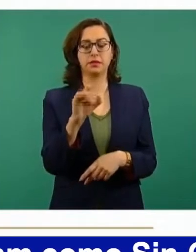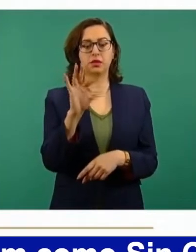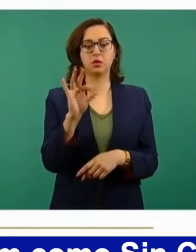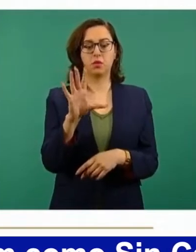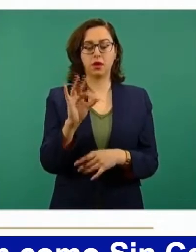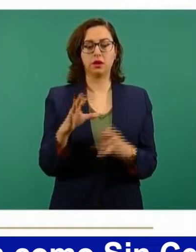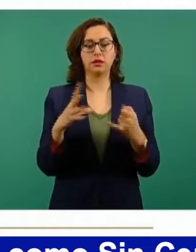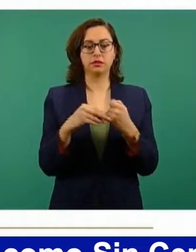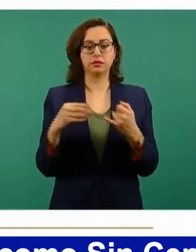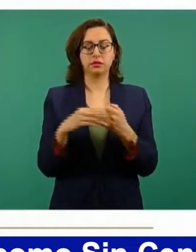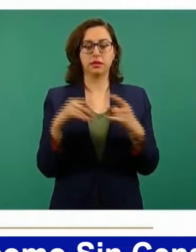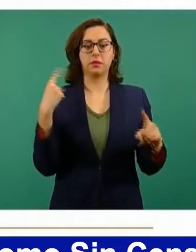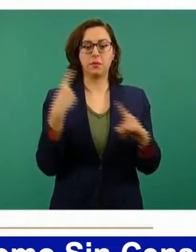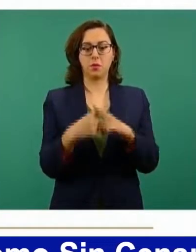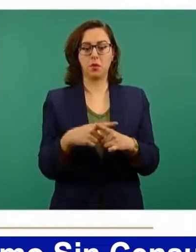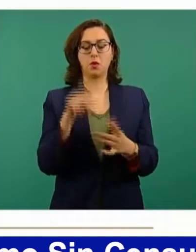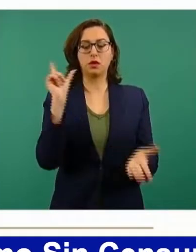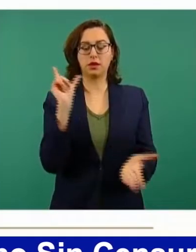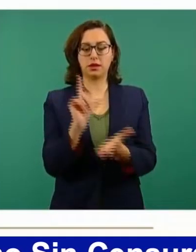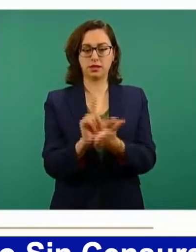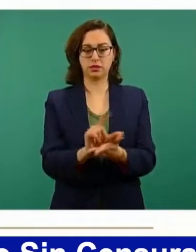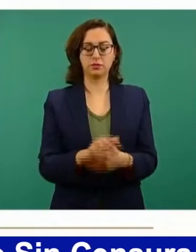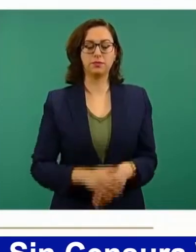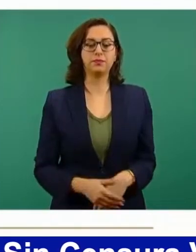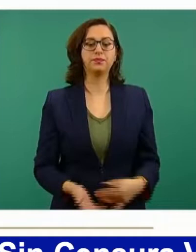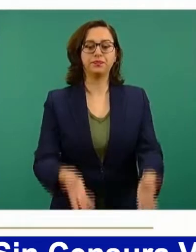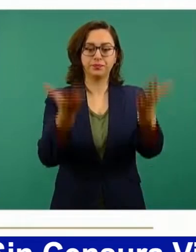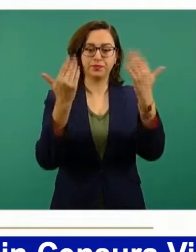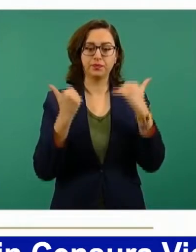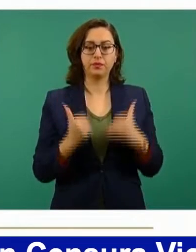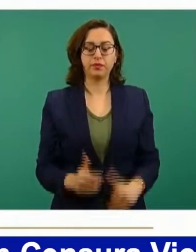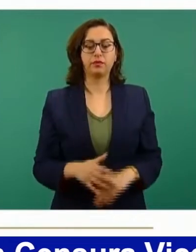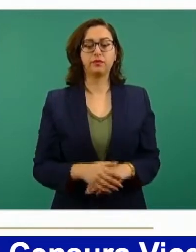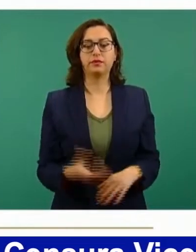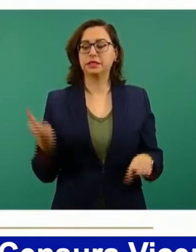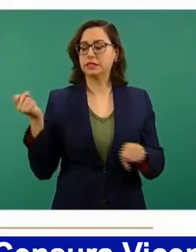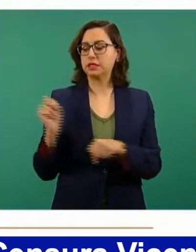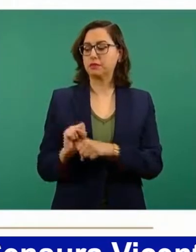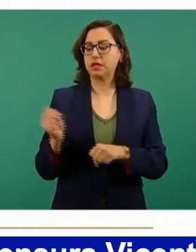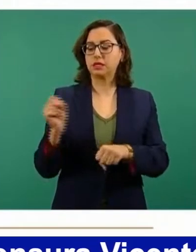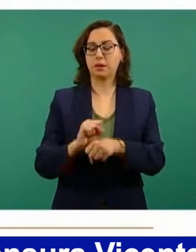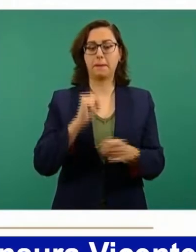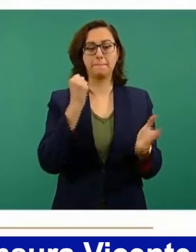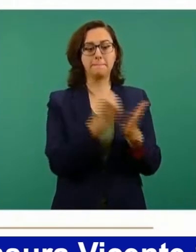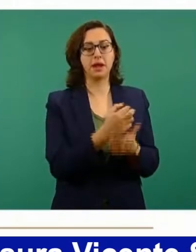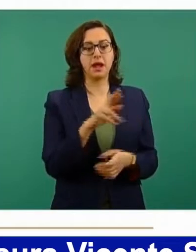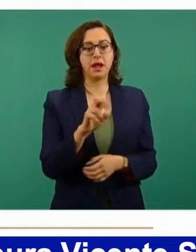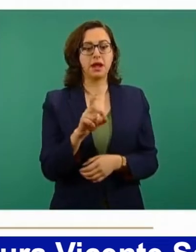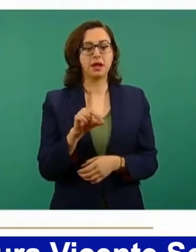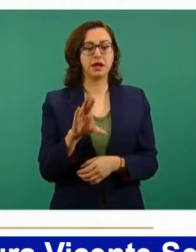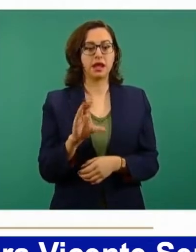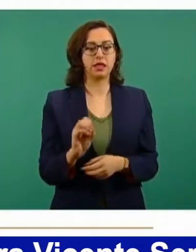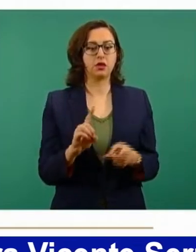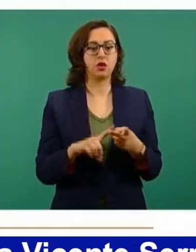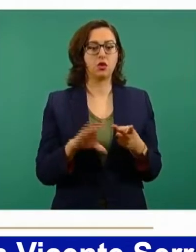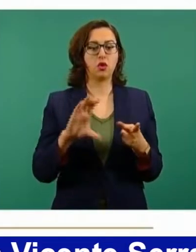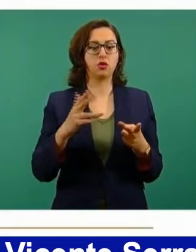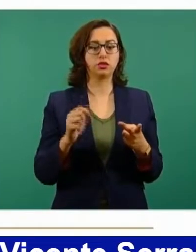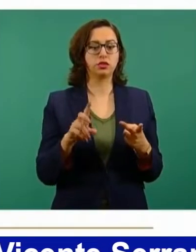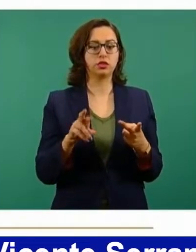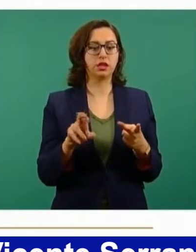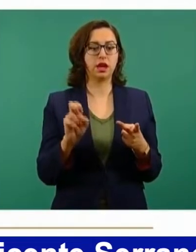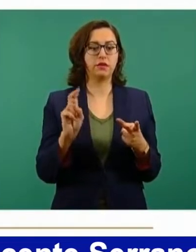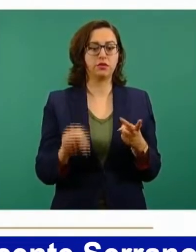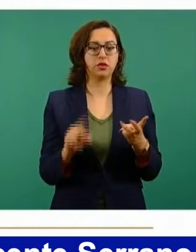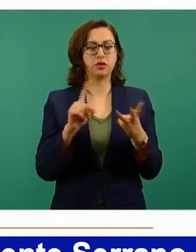centavos por litro. Ahora vienen los indicadores de ganancias semanales por marca: Redco, Chevron y Arco, una vez